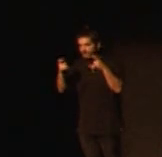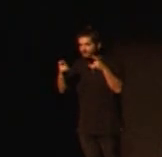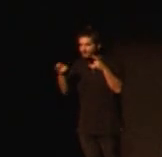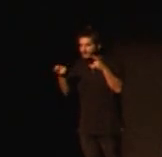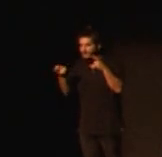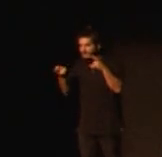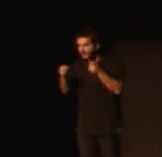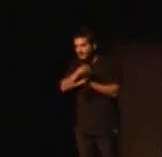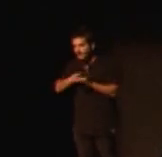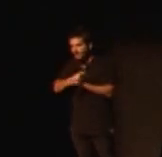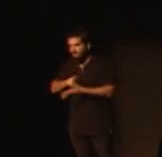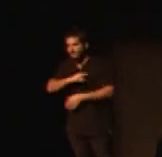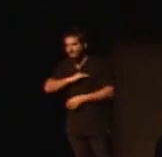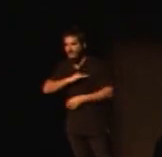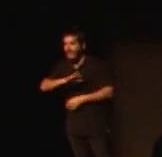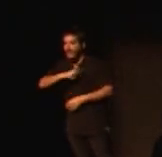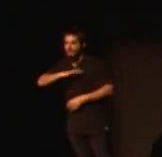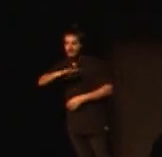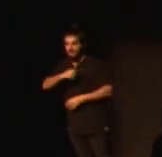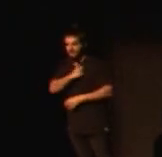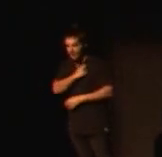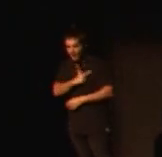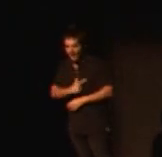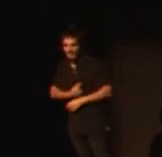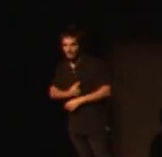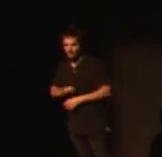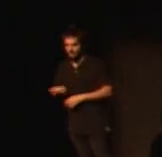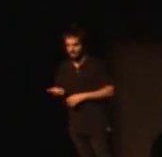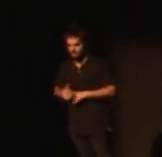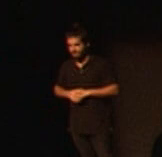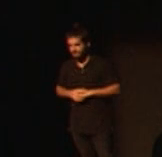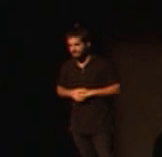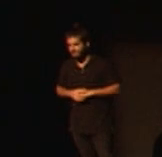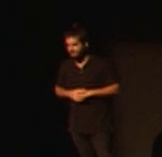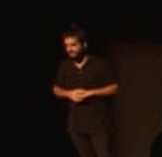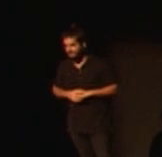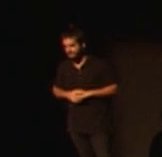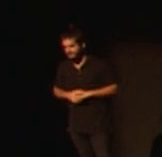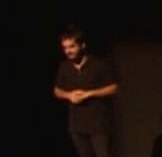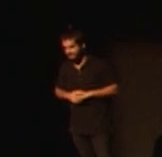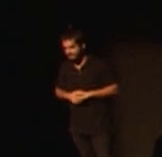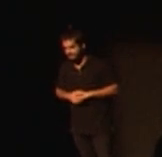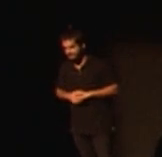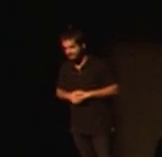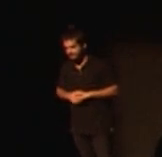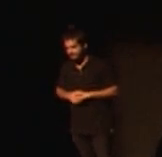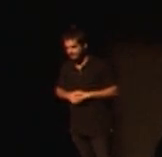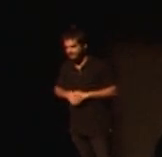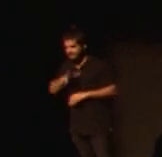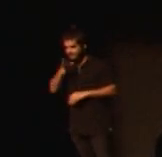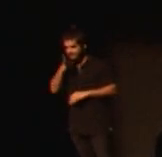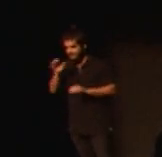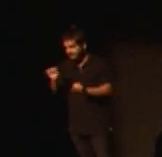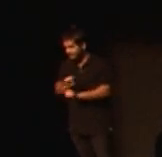región con corazón. Vosotros inspiráis ese alma y ese corazón y, por lo tanto, ya es indivisible hablar de la región de